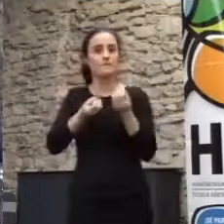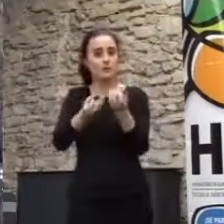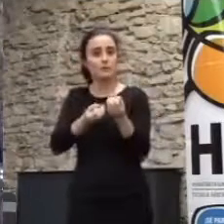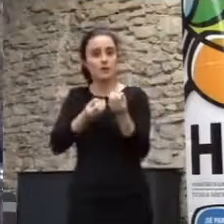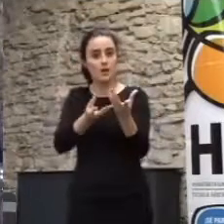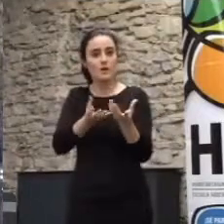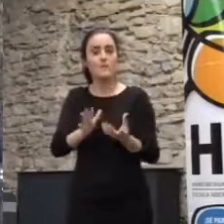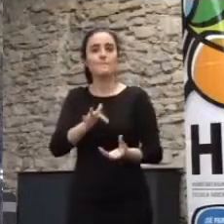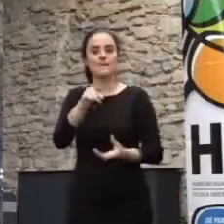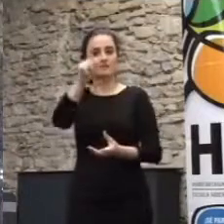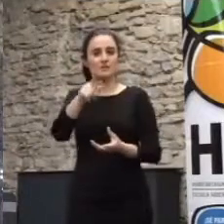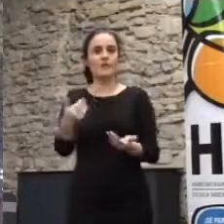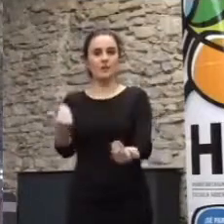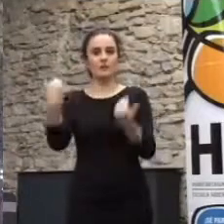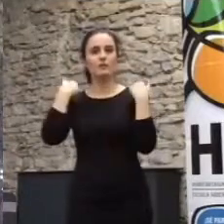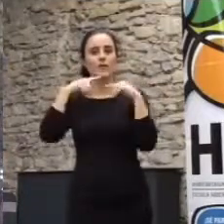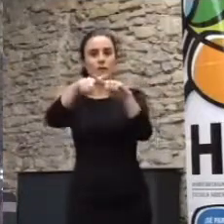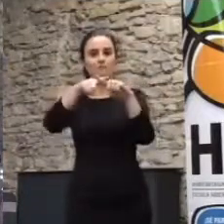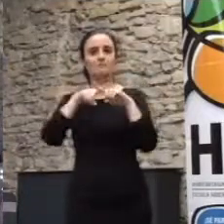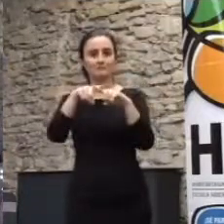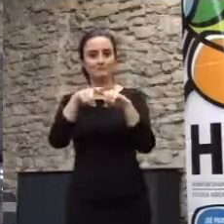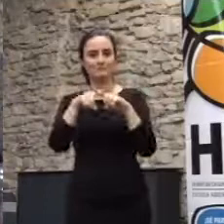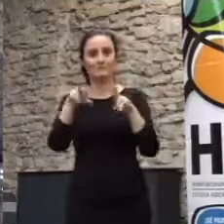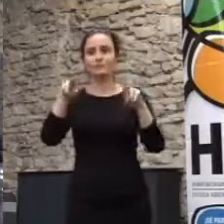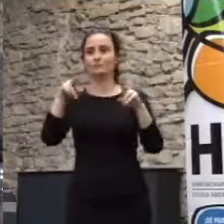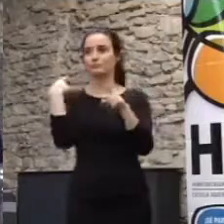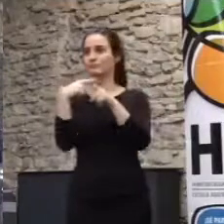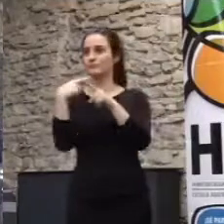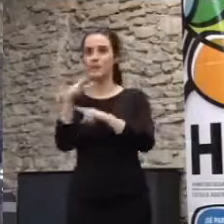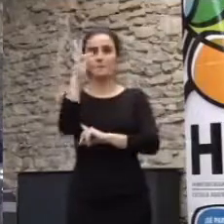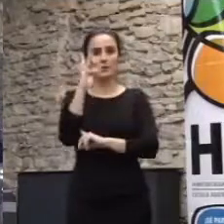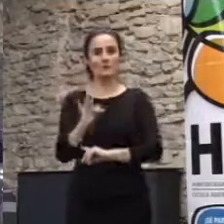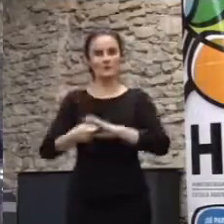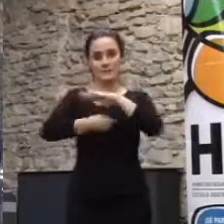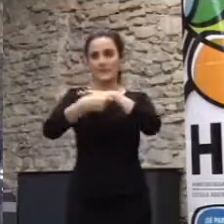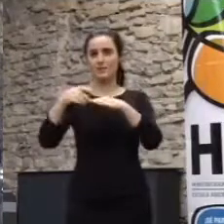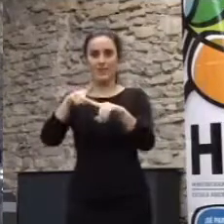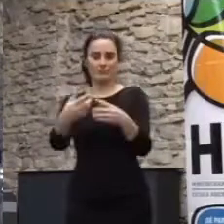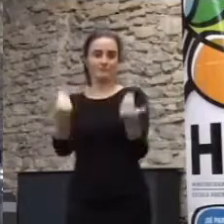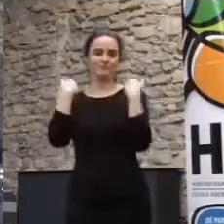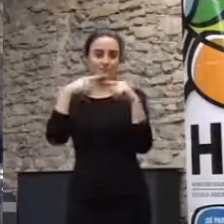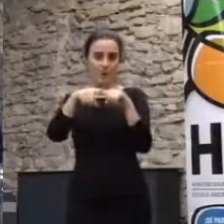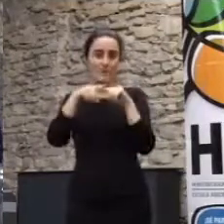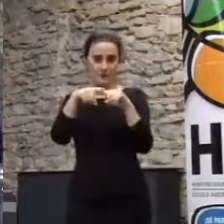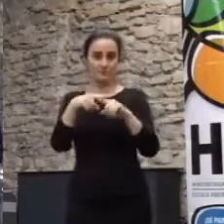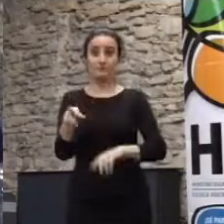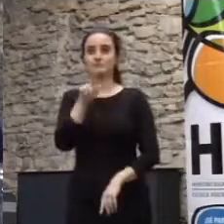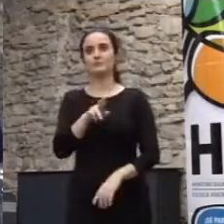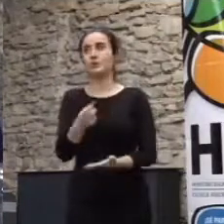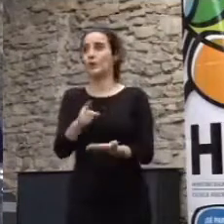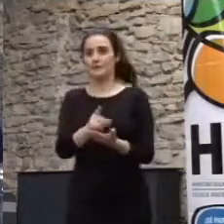sea corresponsable de, esperemos, todo lo bueno que sucede en esta ciudad. Repito, a pesar de este día un